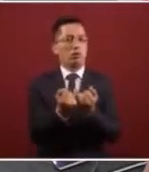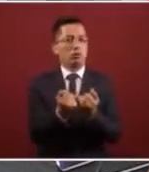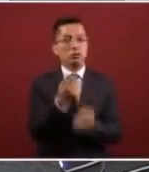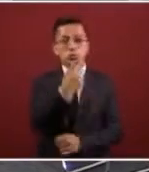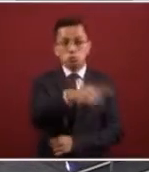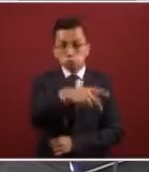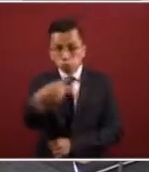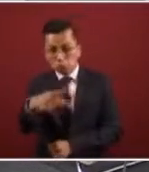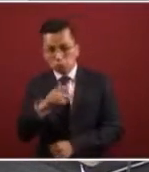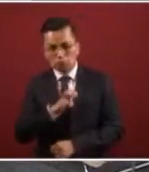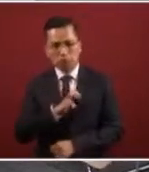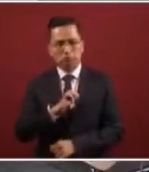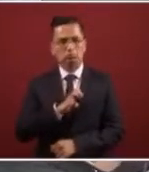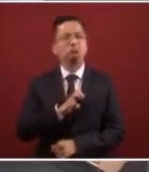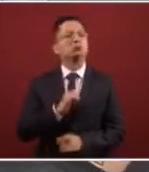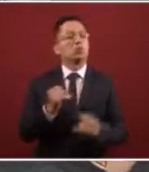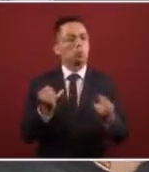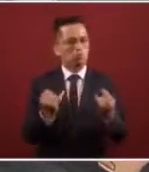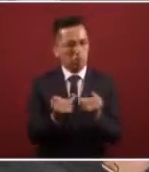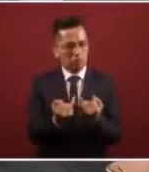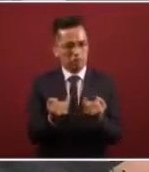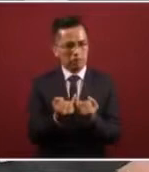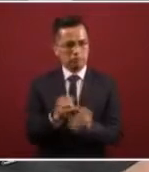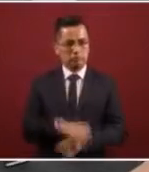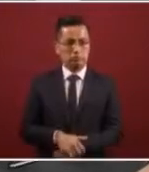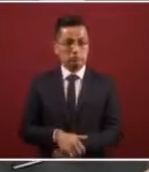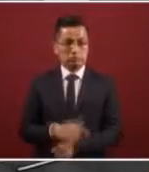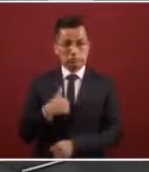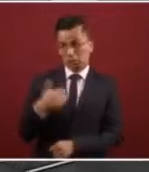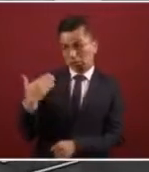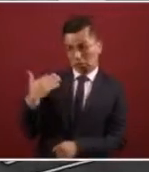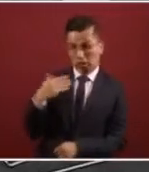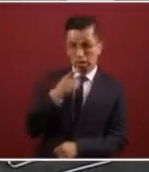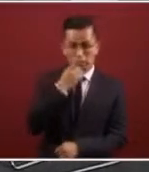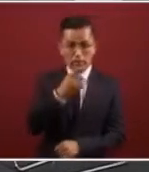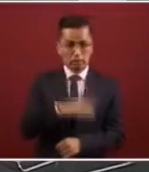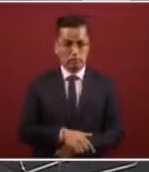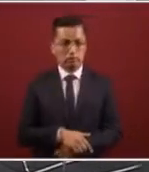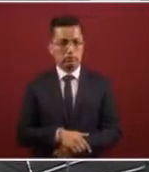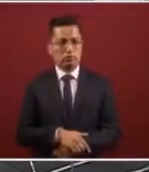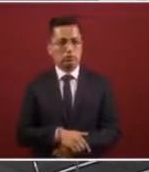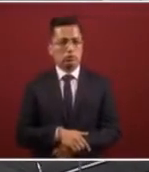entrenadores. Lo acabo de decir y lo repito, el gobierno